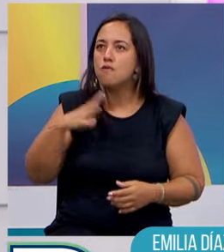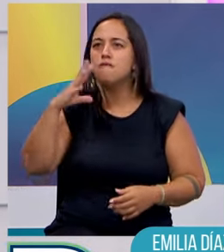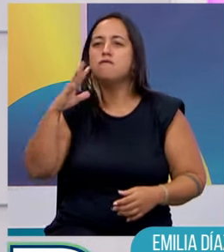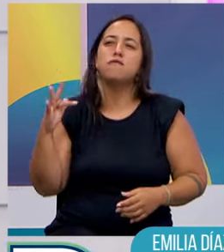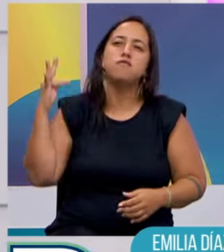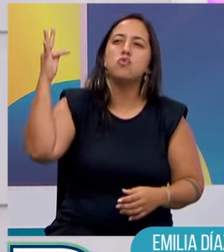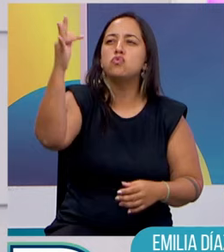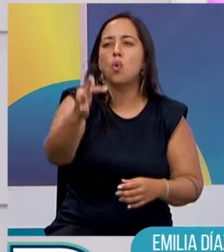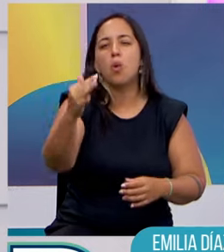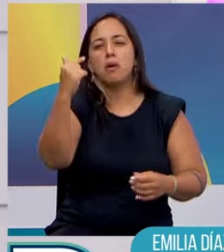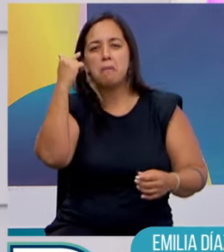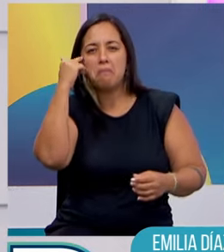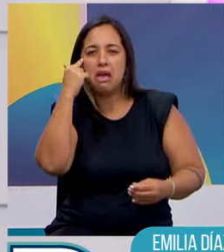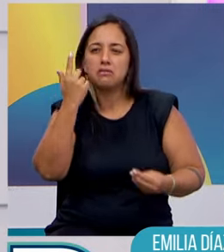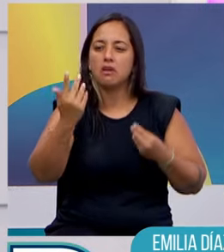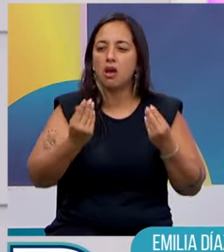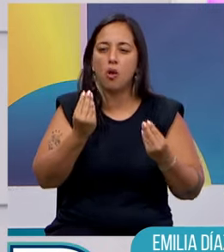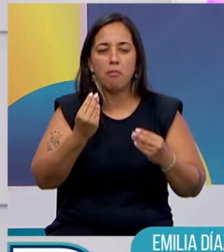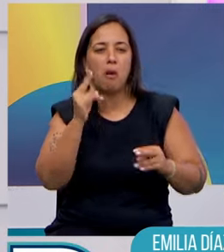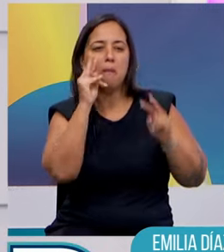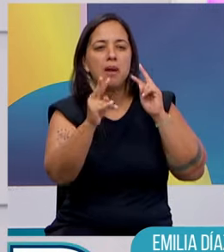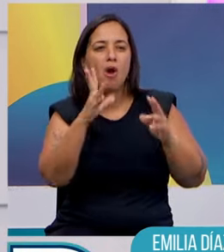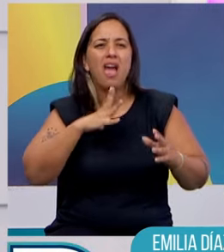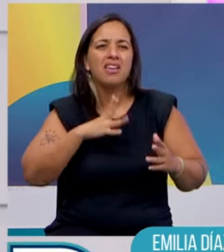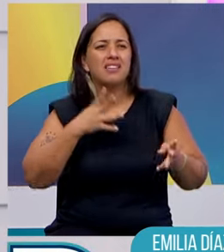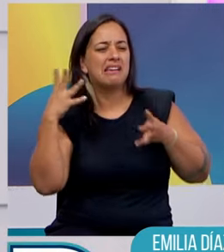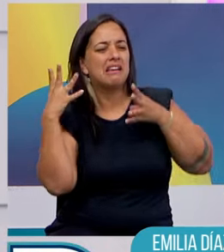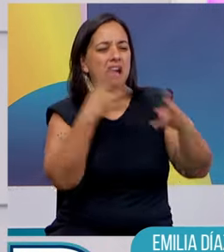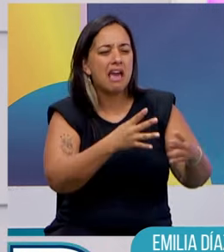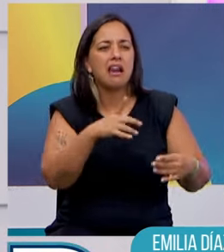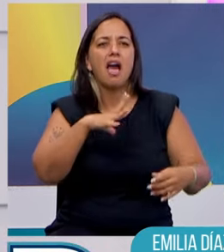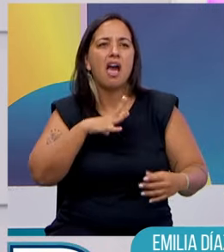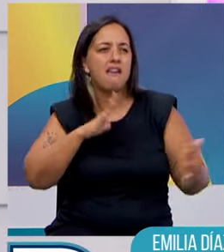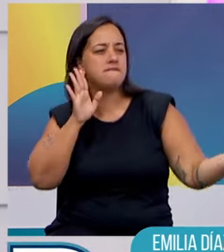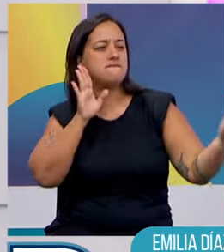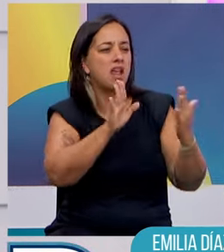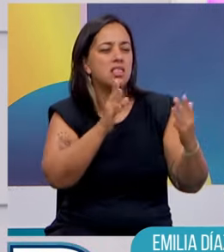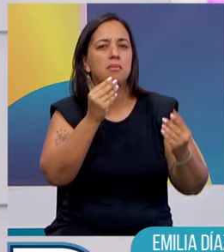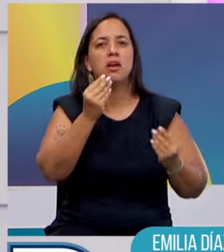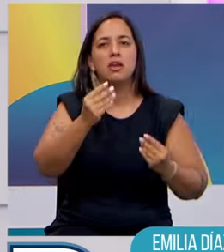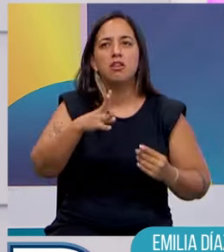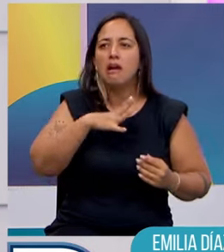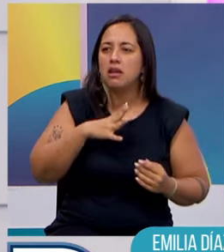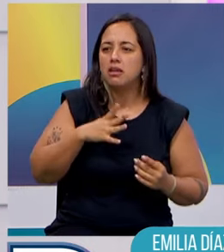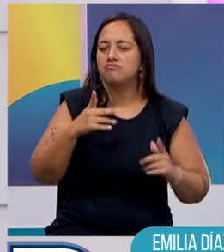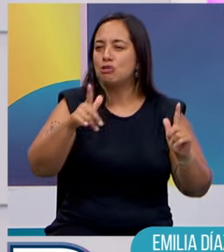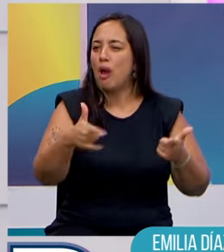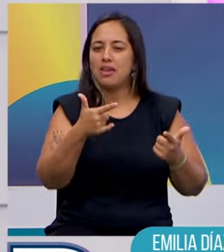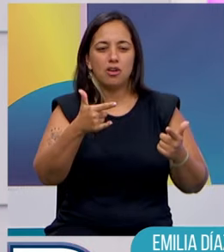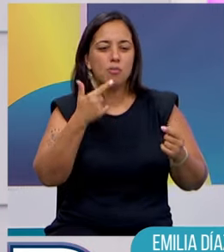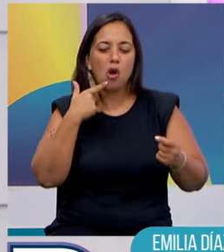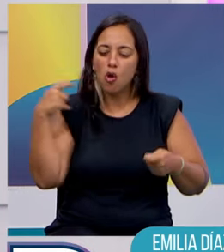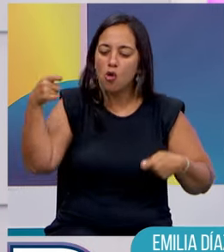futuro apocalíptico, estamos viendo todo el tiempo cómo se enfrenta la gente que piensa distinto en vez de construir un horizonte